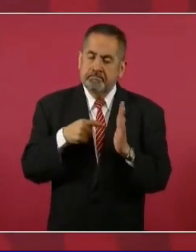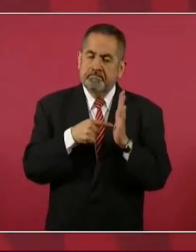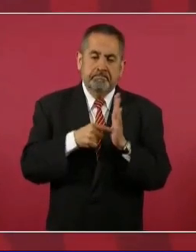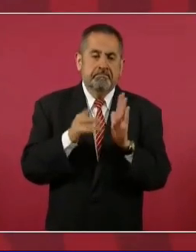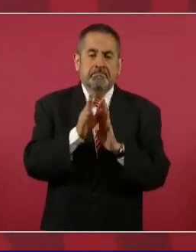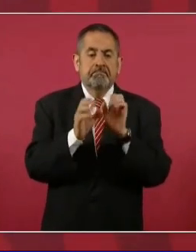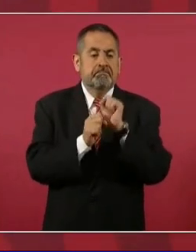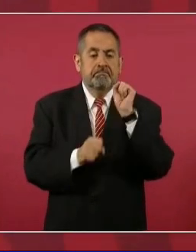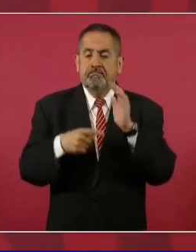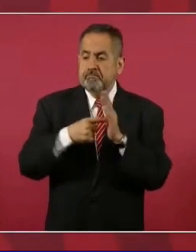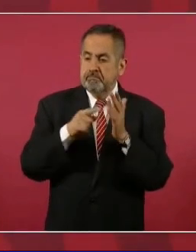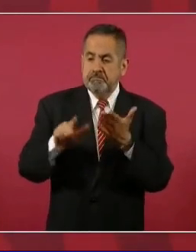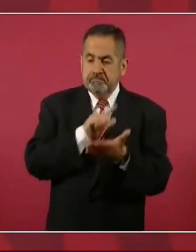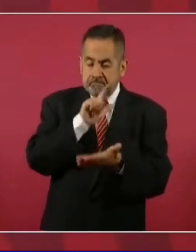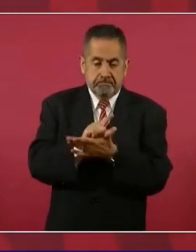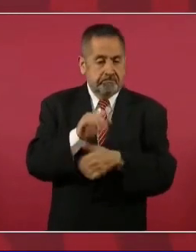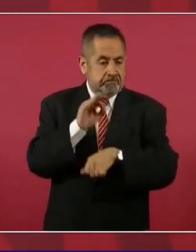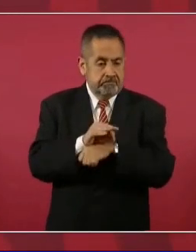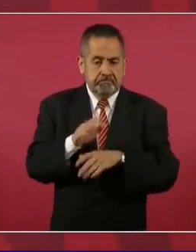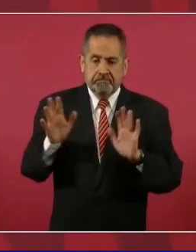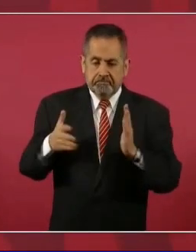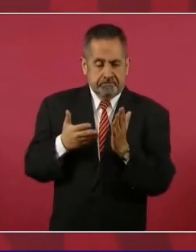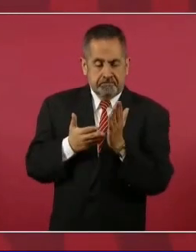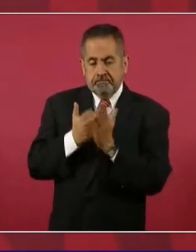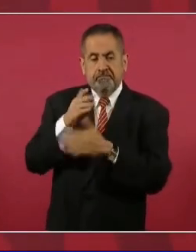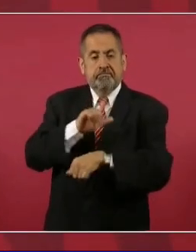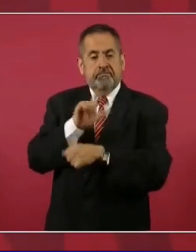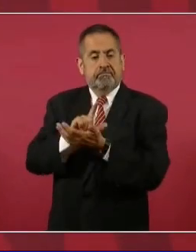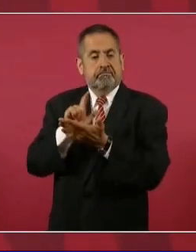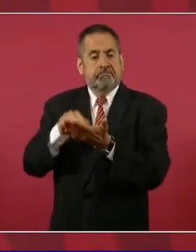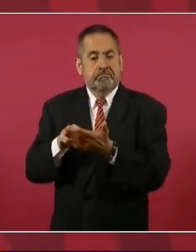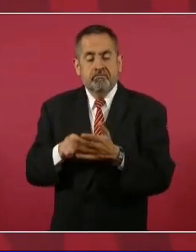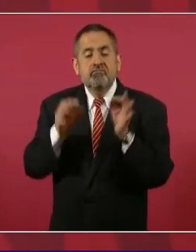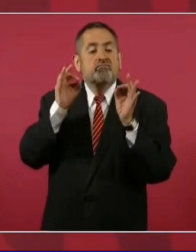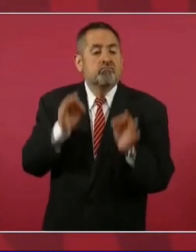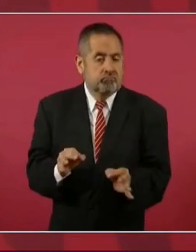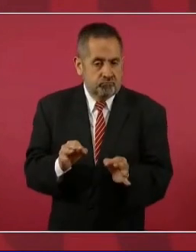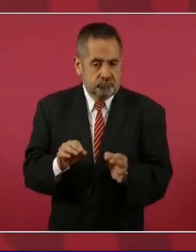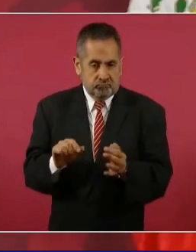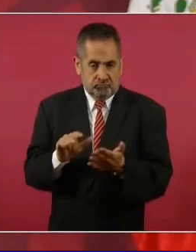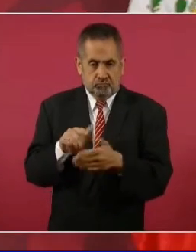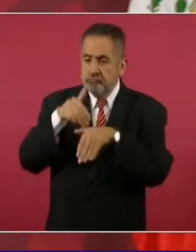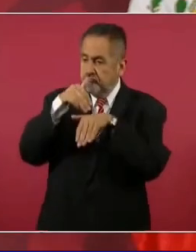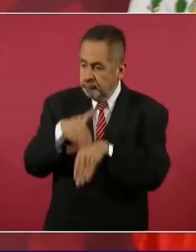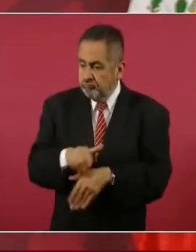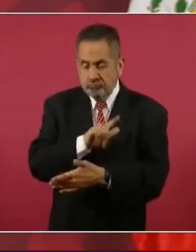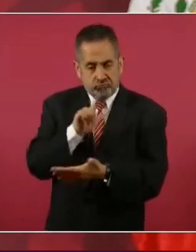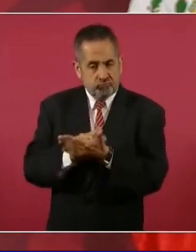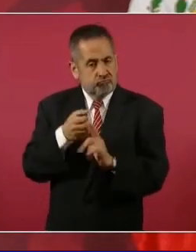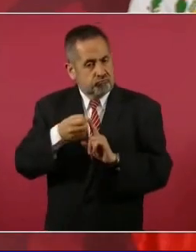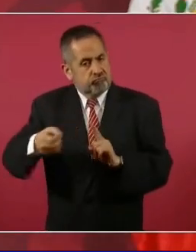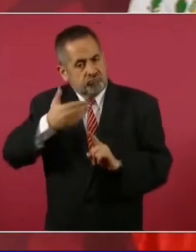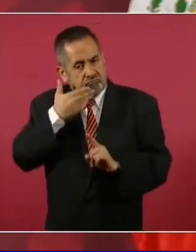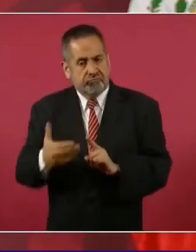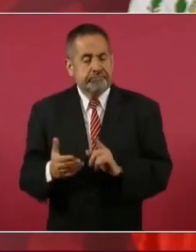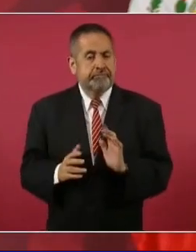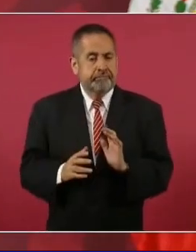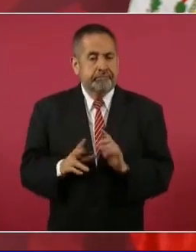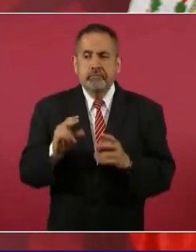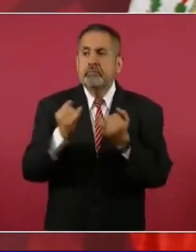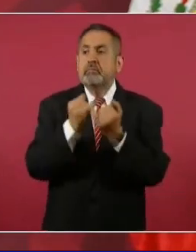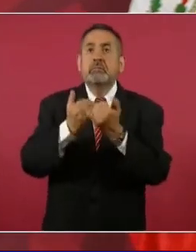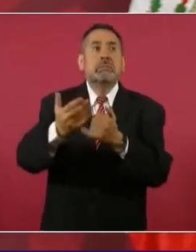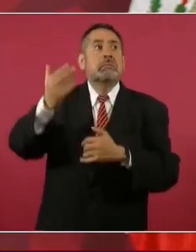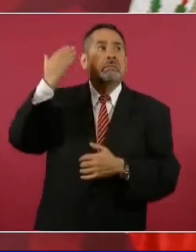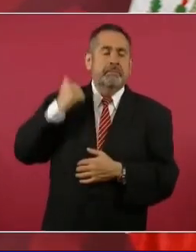apegarnos y defender el Estado de Derecho, auténtico Estado de Derecho, no como era